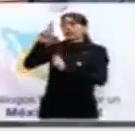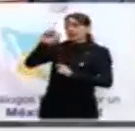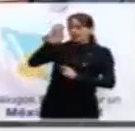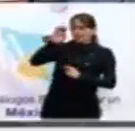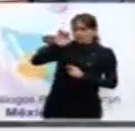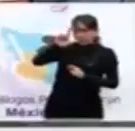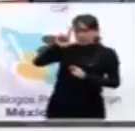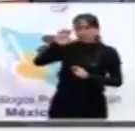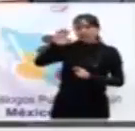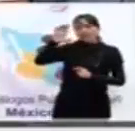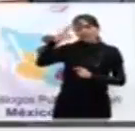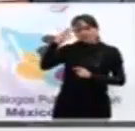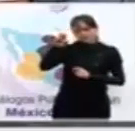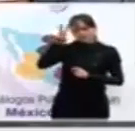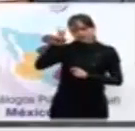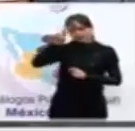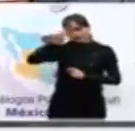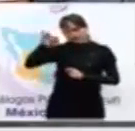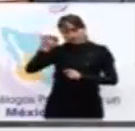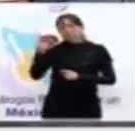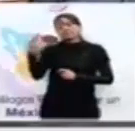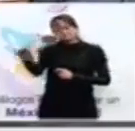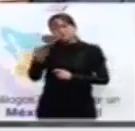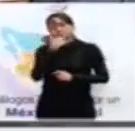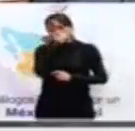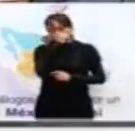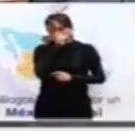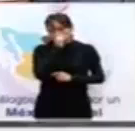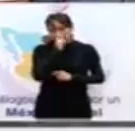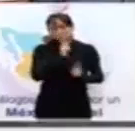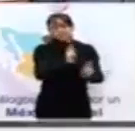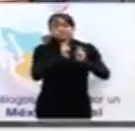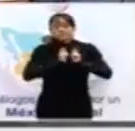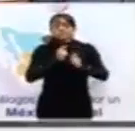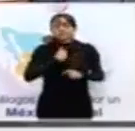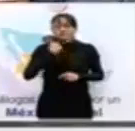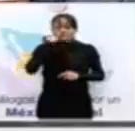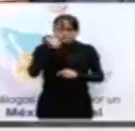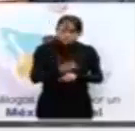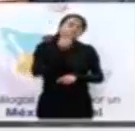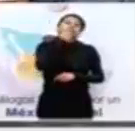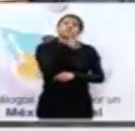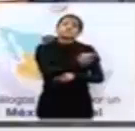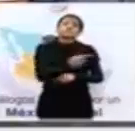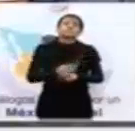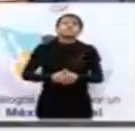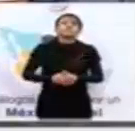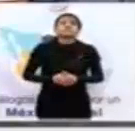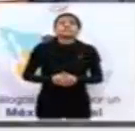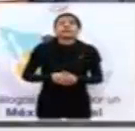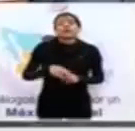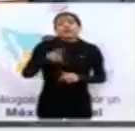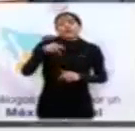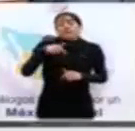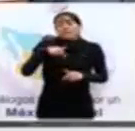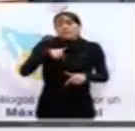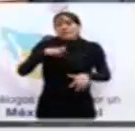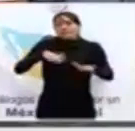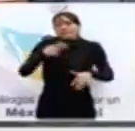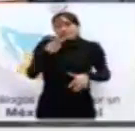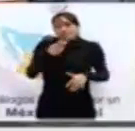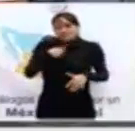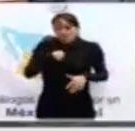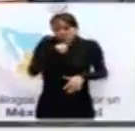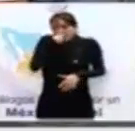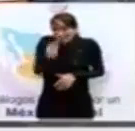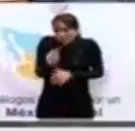quisiera introducir un tema que la verdad, lo digo con mucha sinceridad, me sorprende muchas veces en México, lo digo como